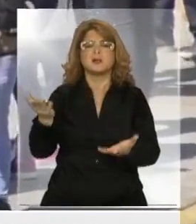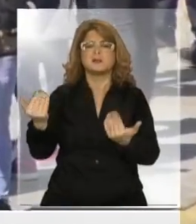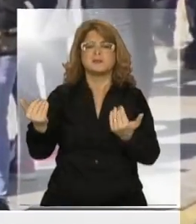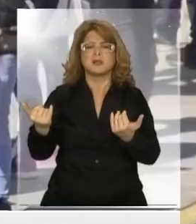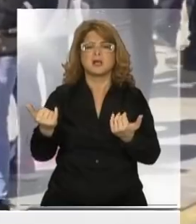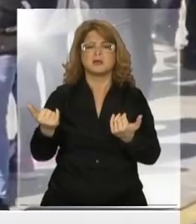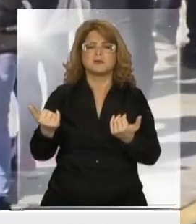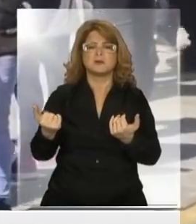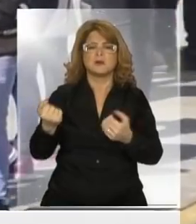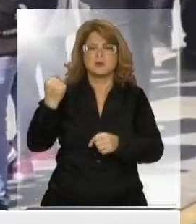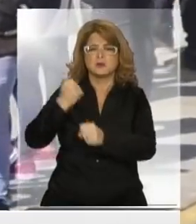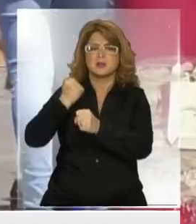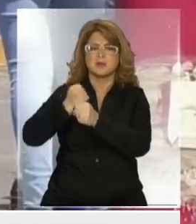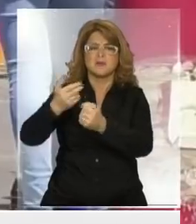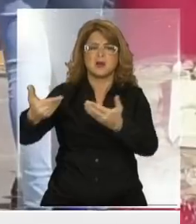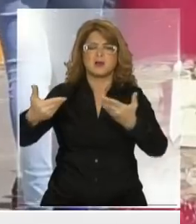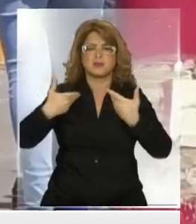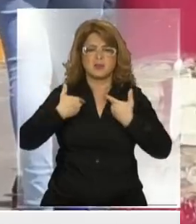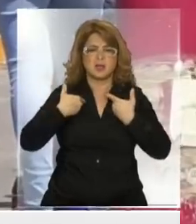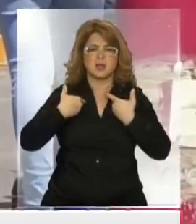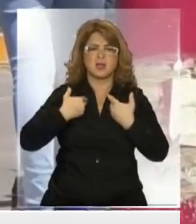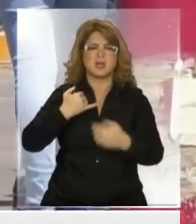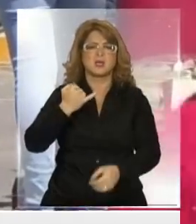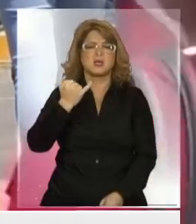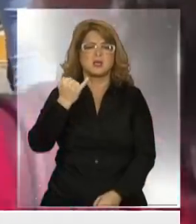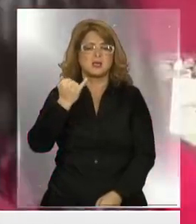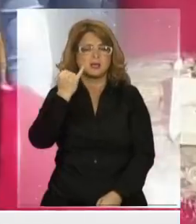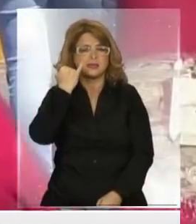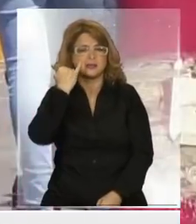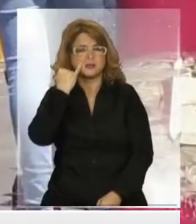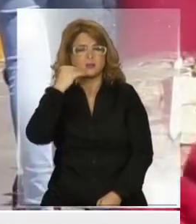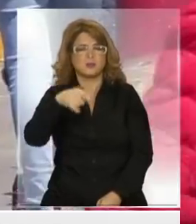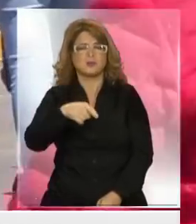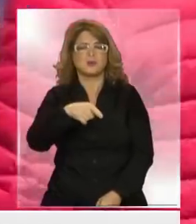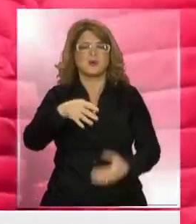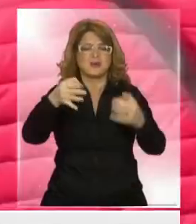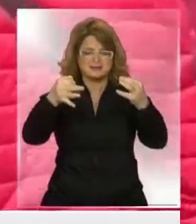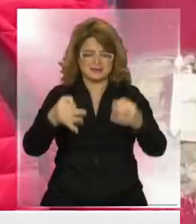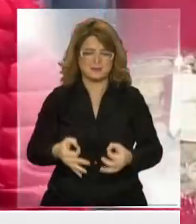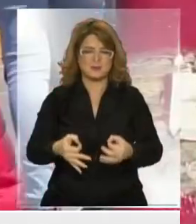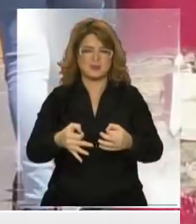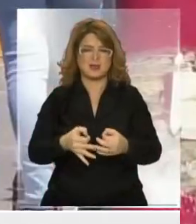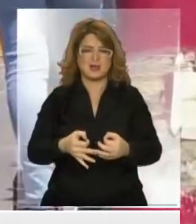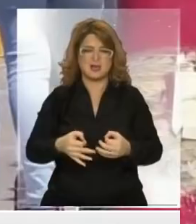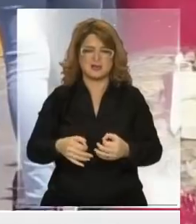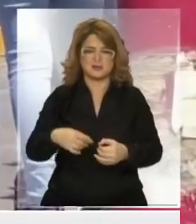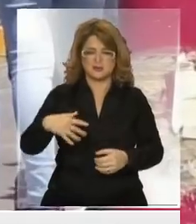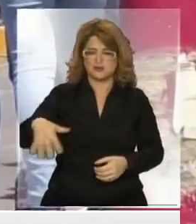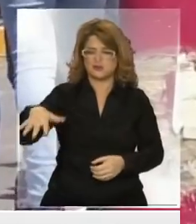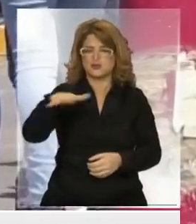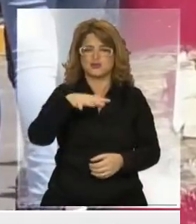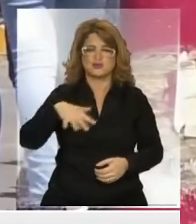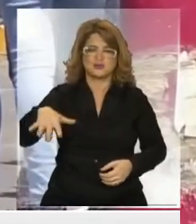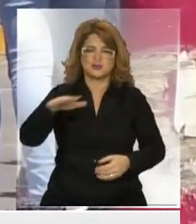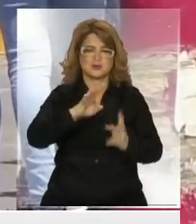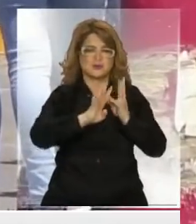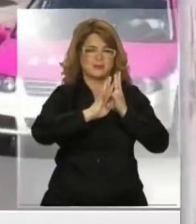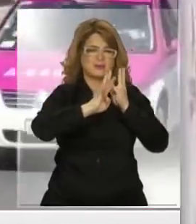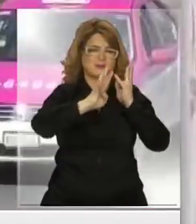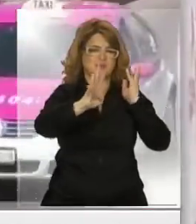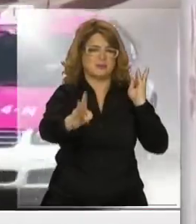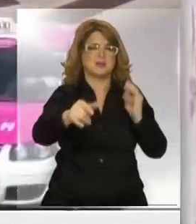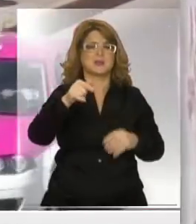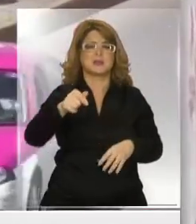un trabajo. ¿Dónde? En el Instituto de Seguridad Social de ese país, haciendo esta larga fila en la capital, después que esta